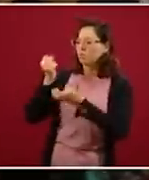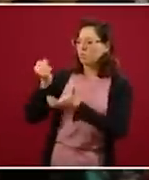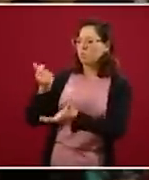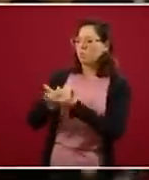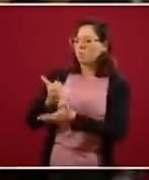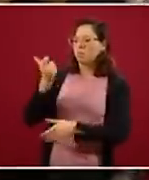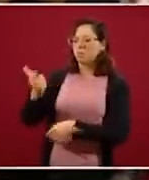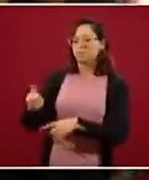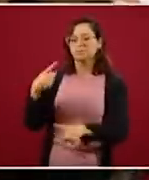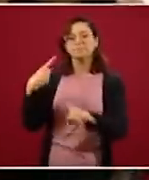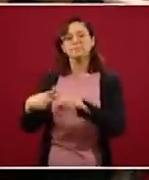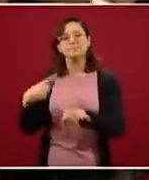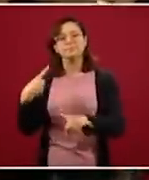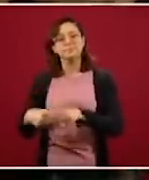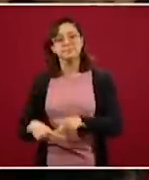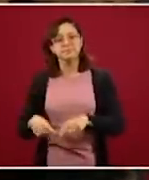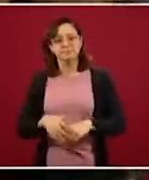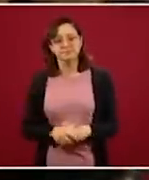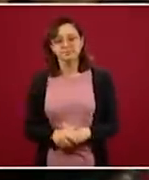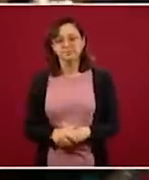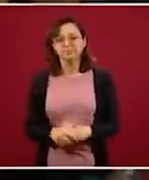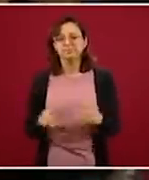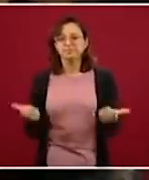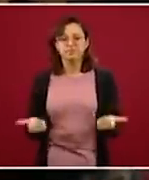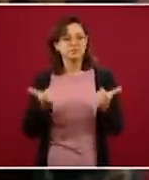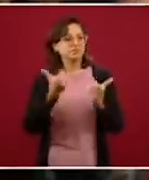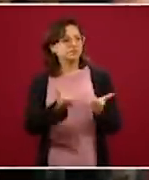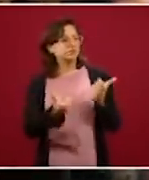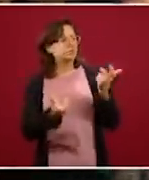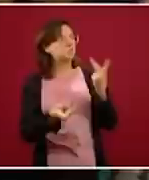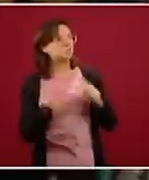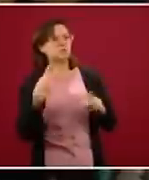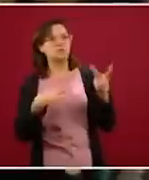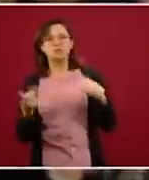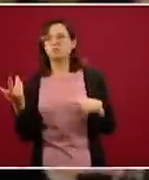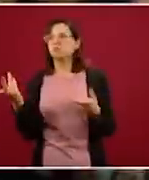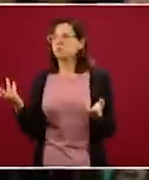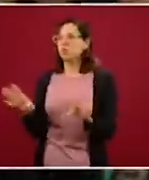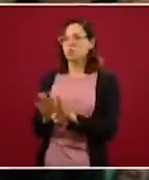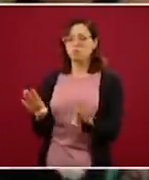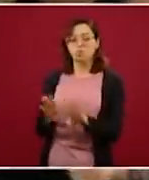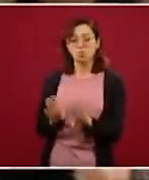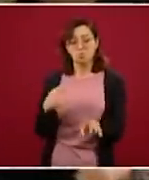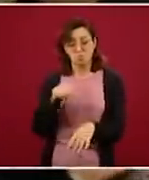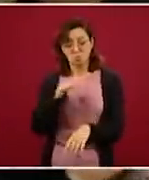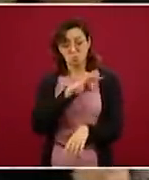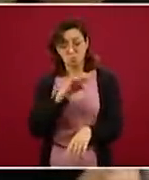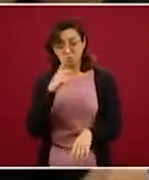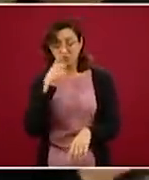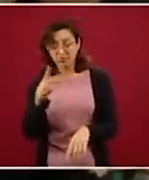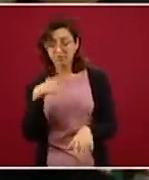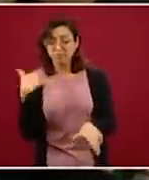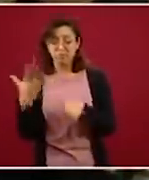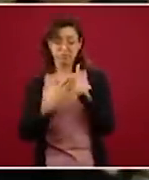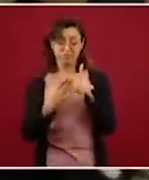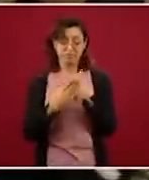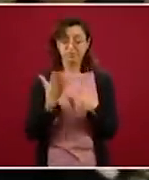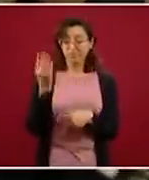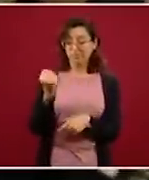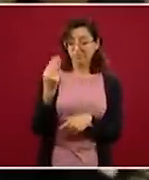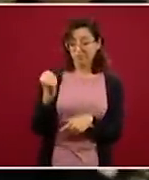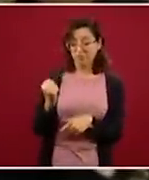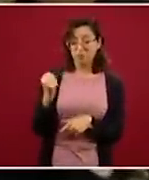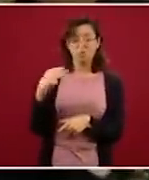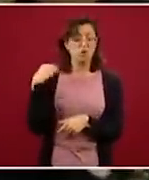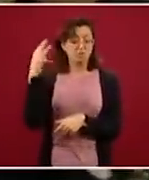pagan, de dónde viene el dinero, porque lo que sí puedo adelantar es que el 9 de marzo